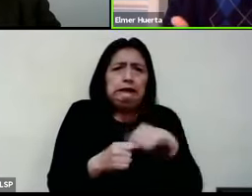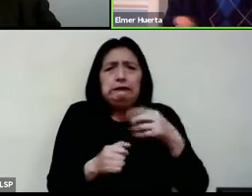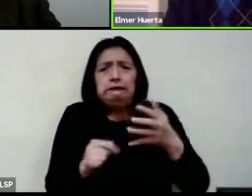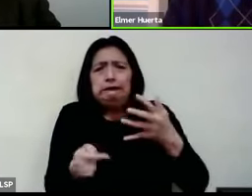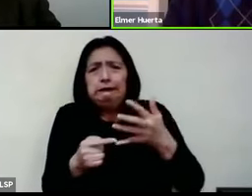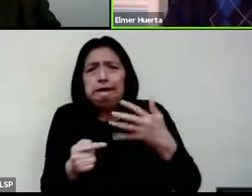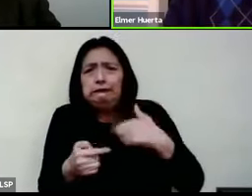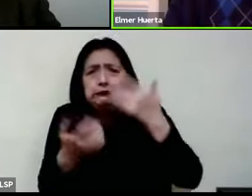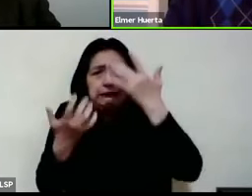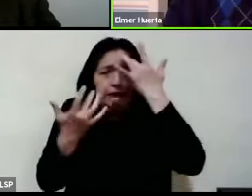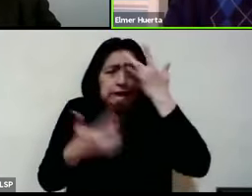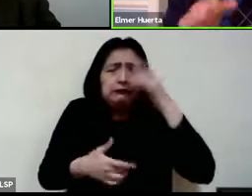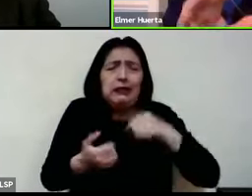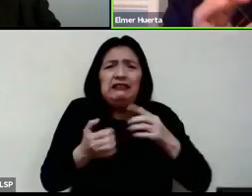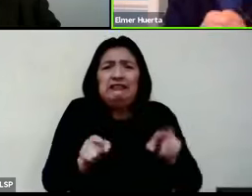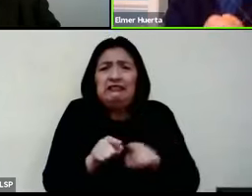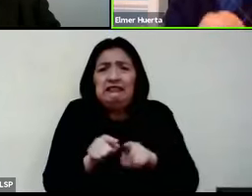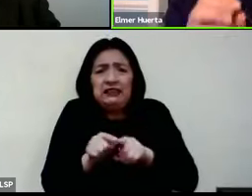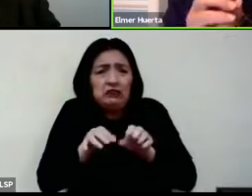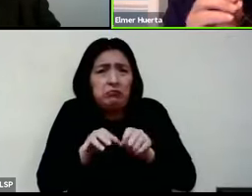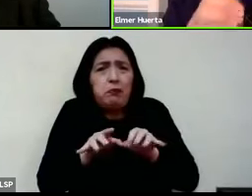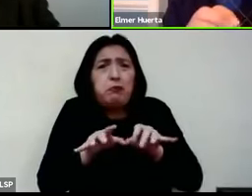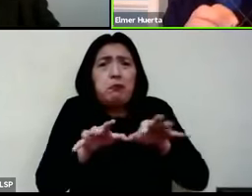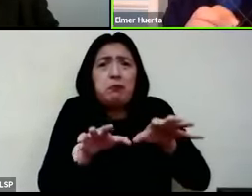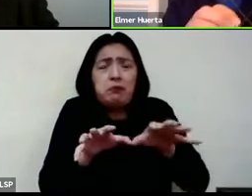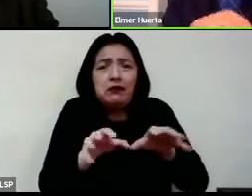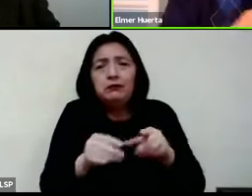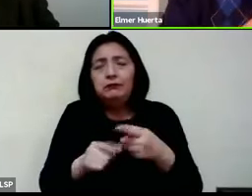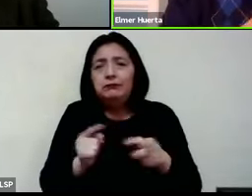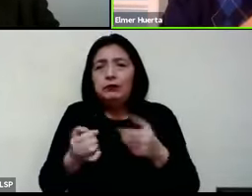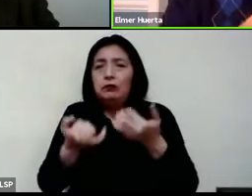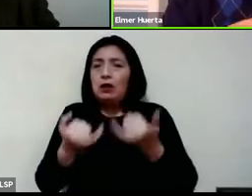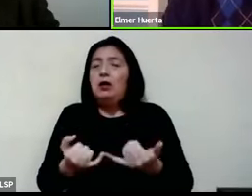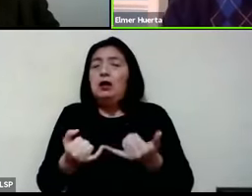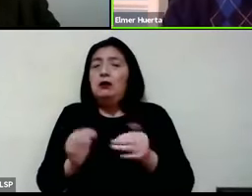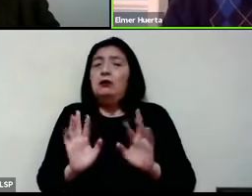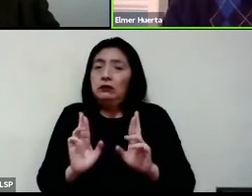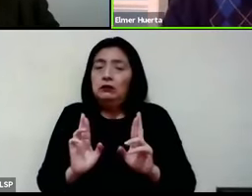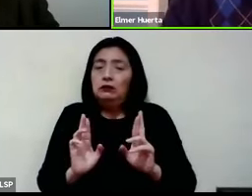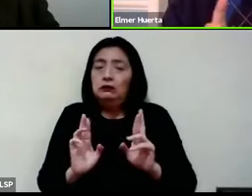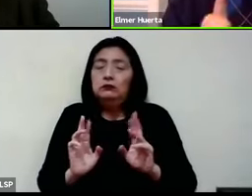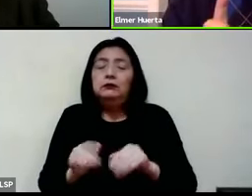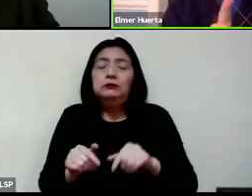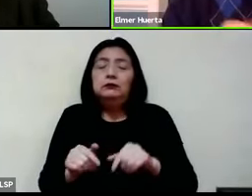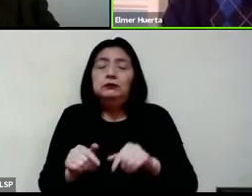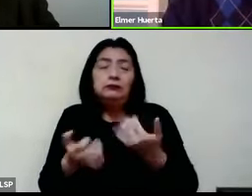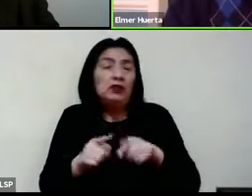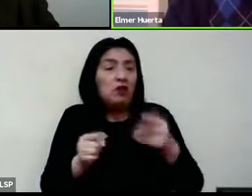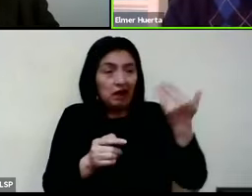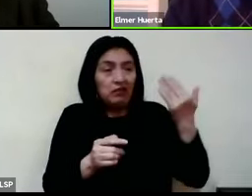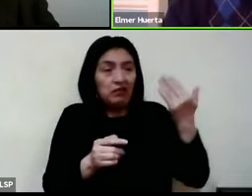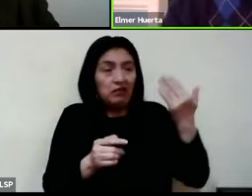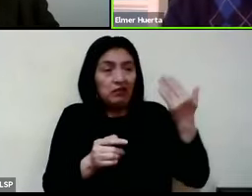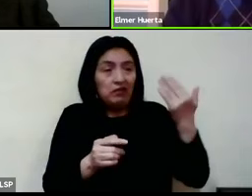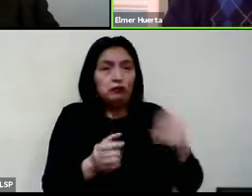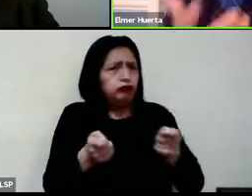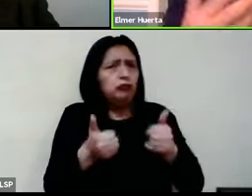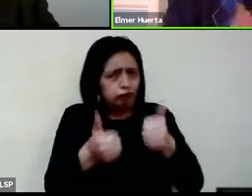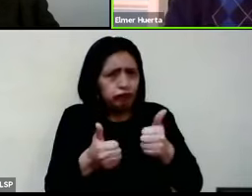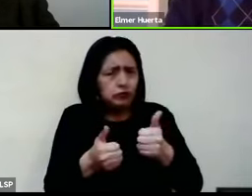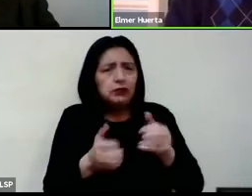convertir en una pandemia, como ahora felizmente fue bien controlada y desapareció. SARS